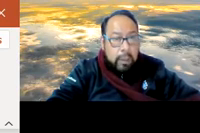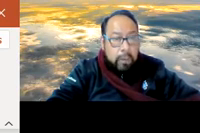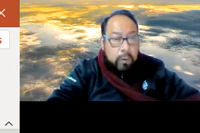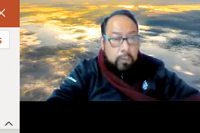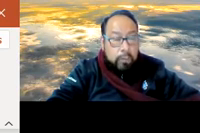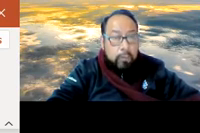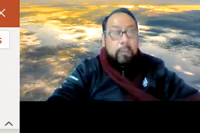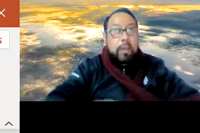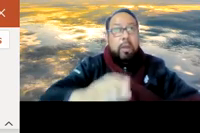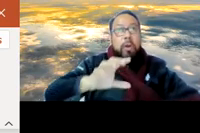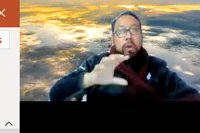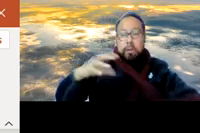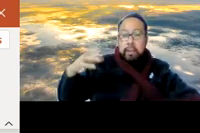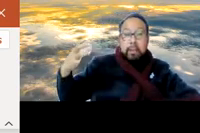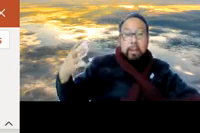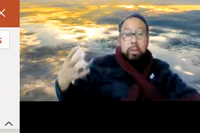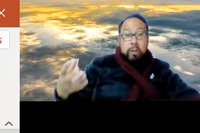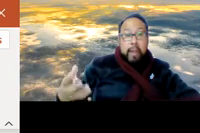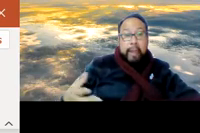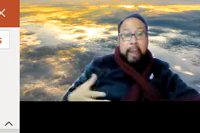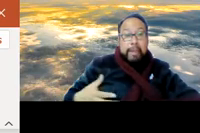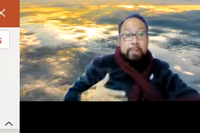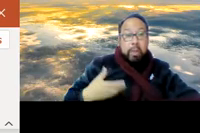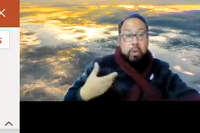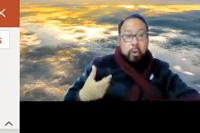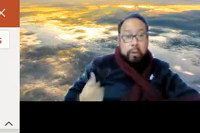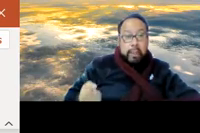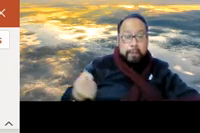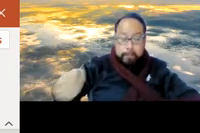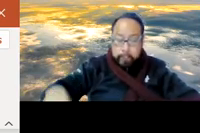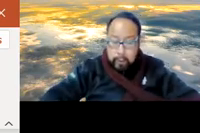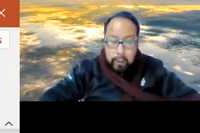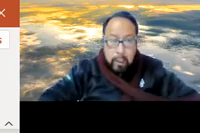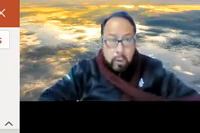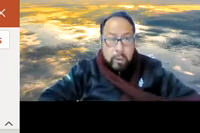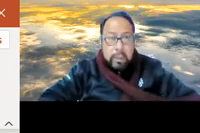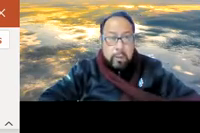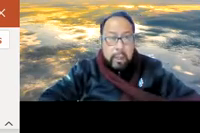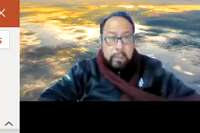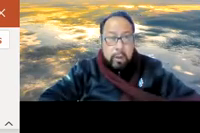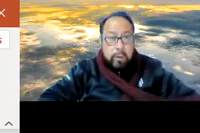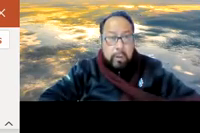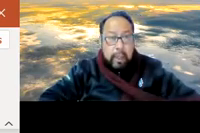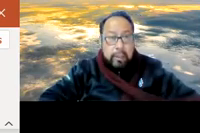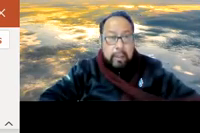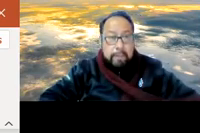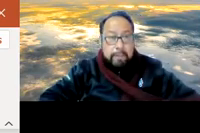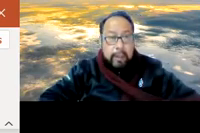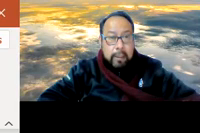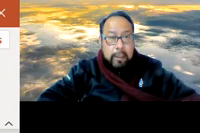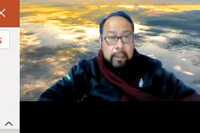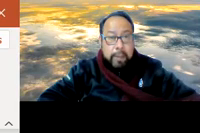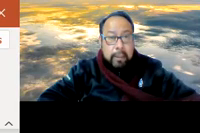Luego tenemos los escritos académicos como tal. Un escrito académico como tal